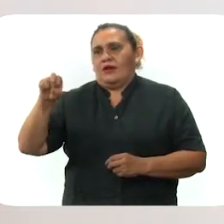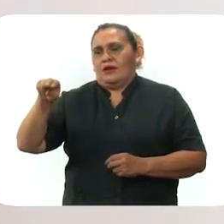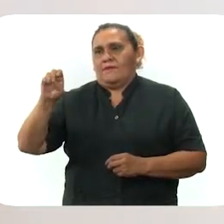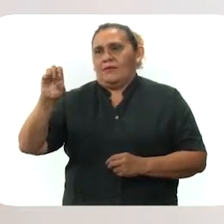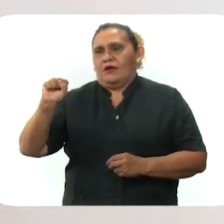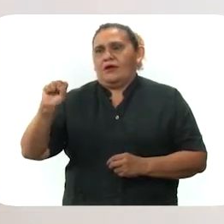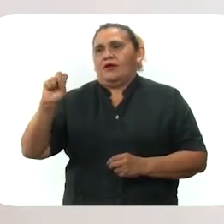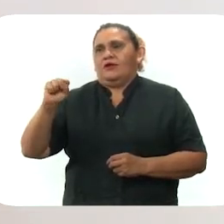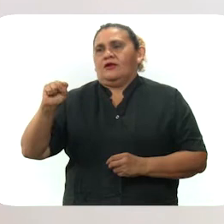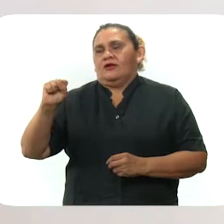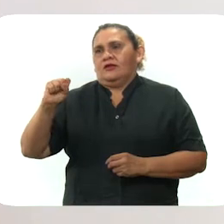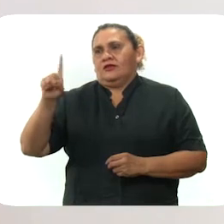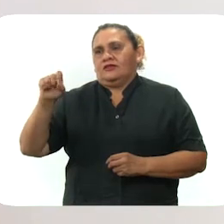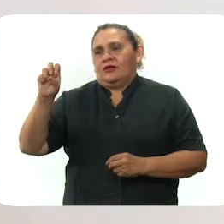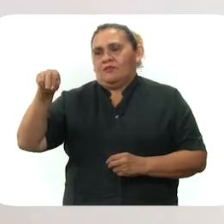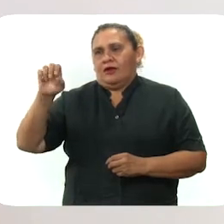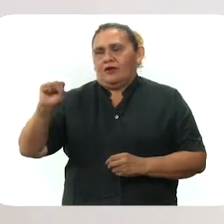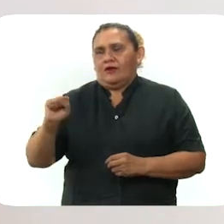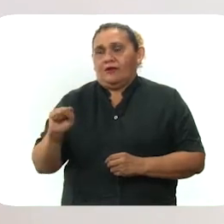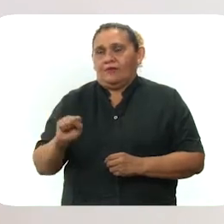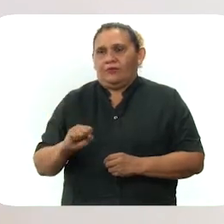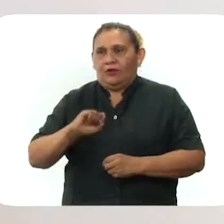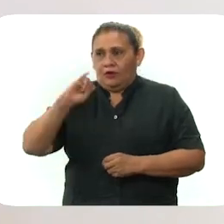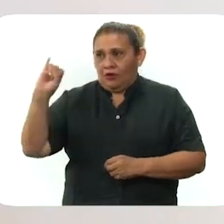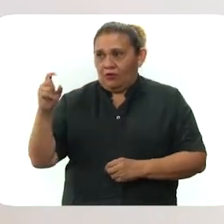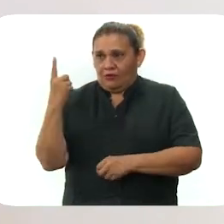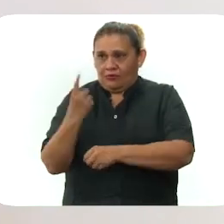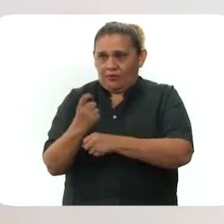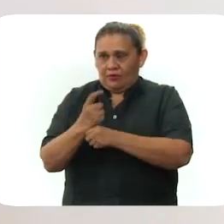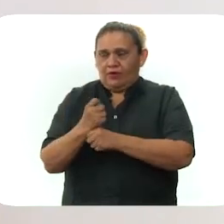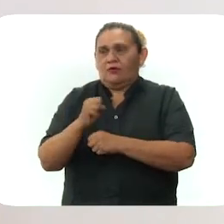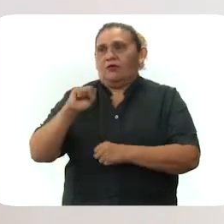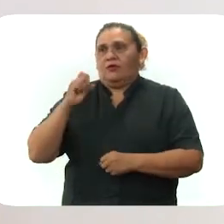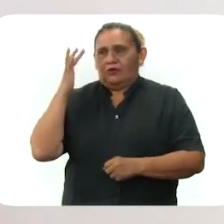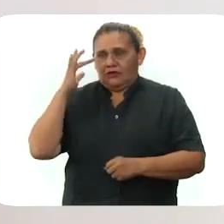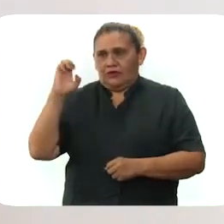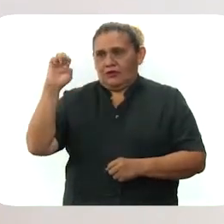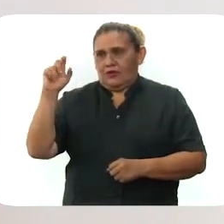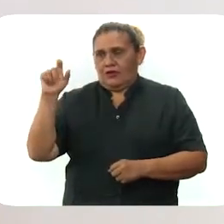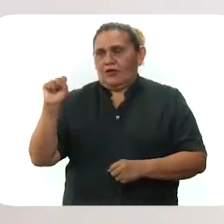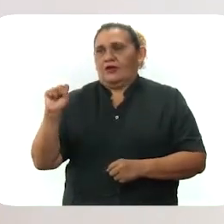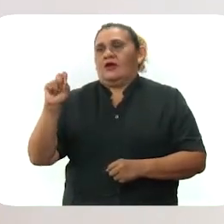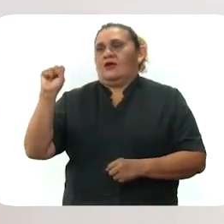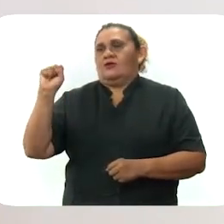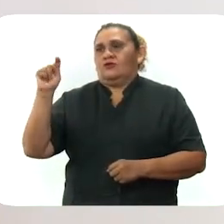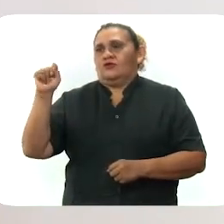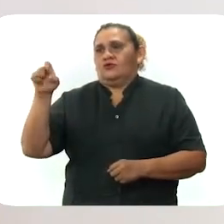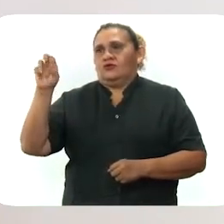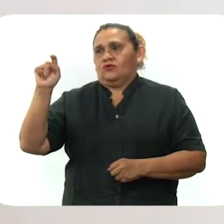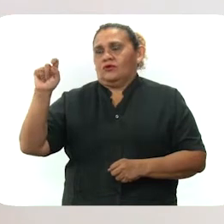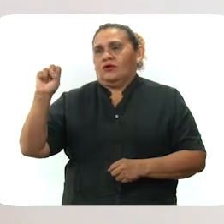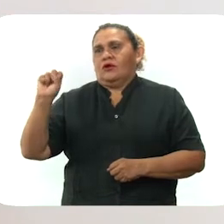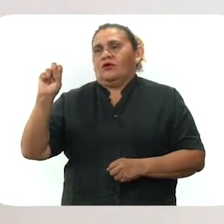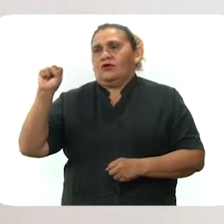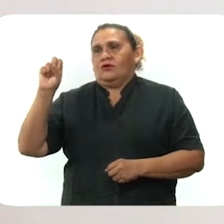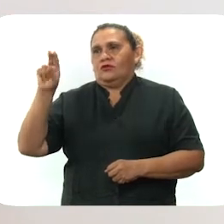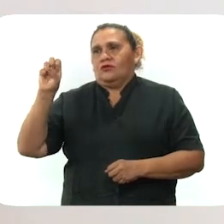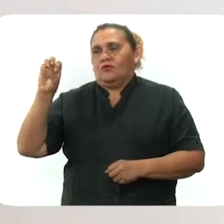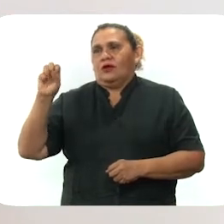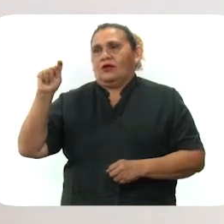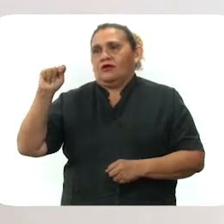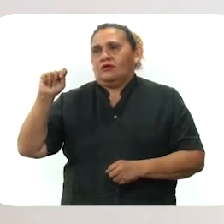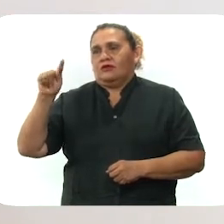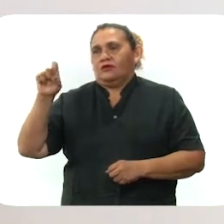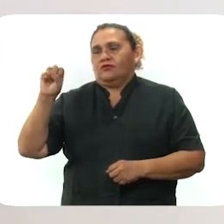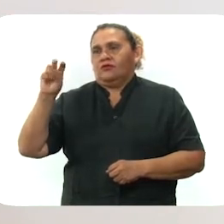Samajil. El jueves 1 de julio en Sanacat, Santa Elena, Sinanché, Sotuta, Sutzal, Suma, Tatsiu,